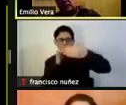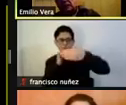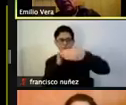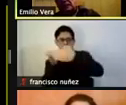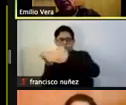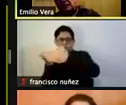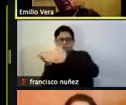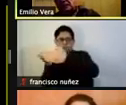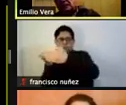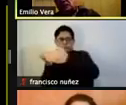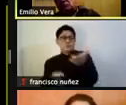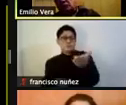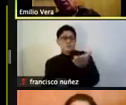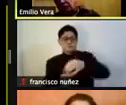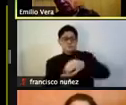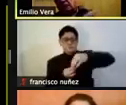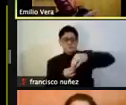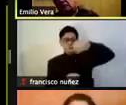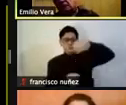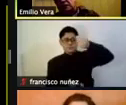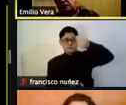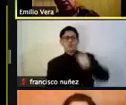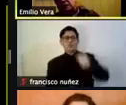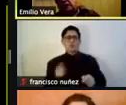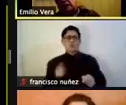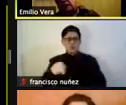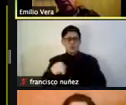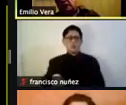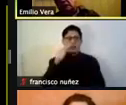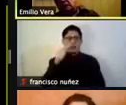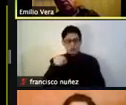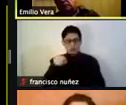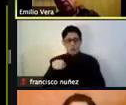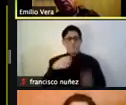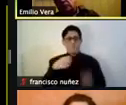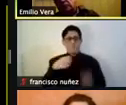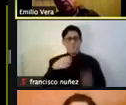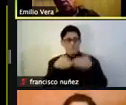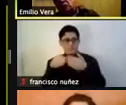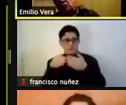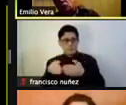alemán, se está poniendo uno de esos